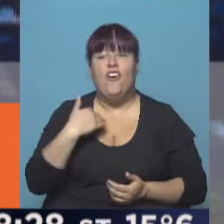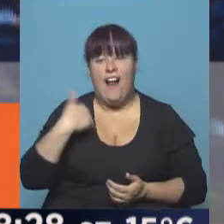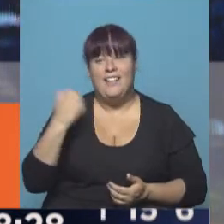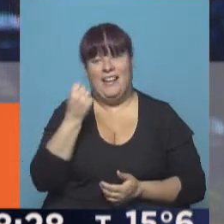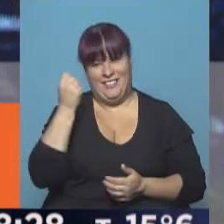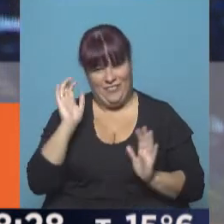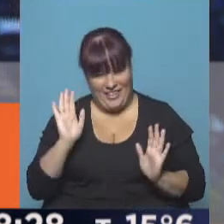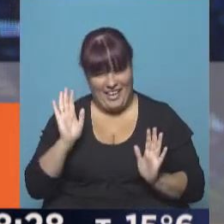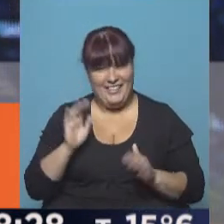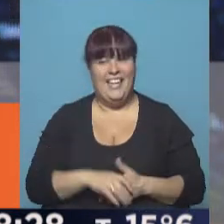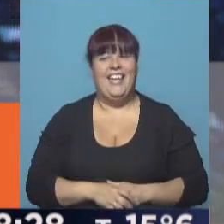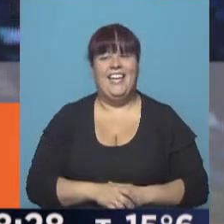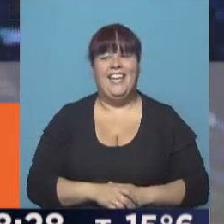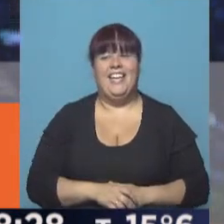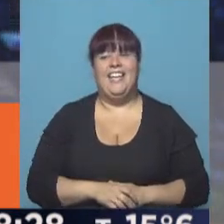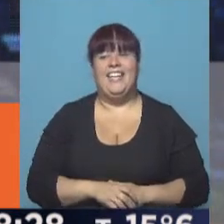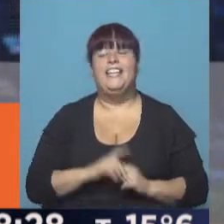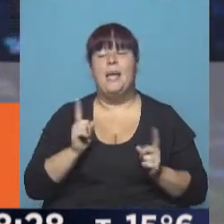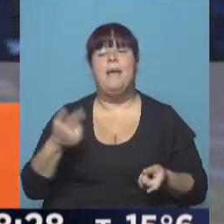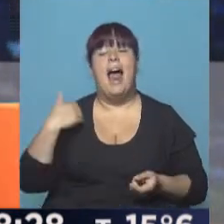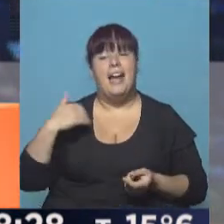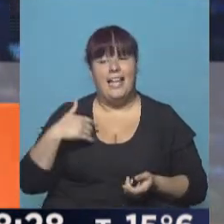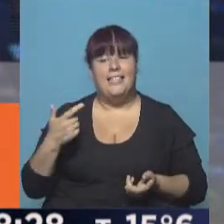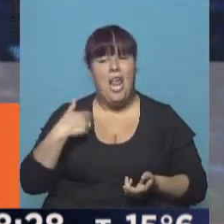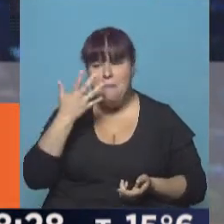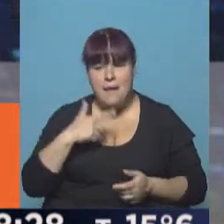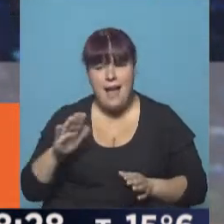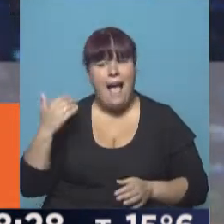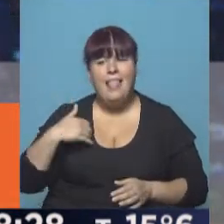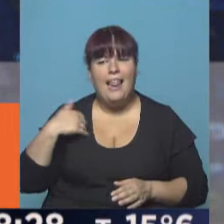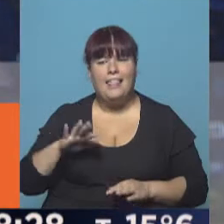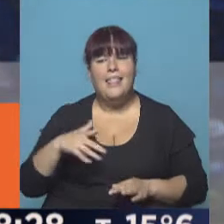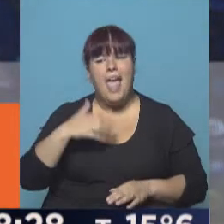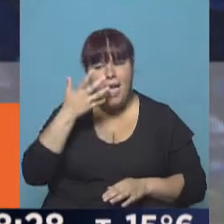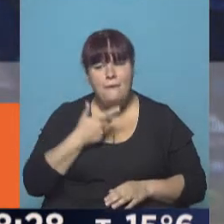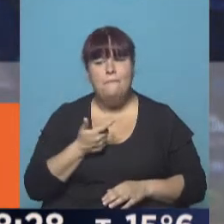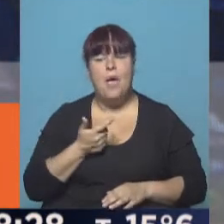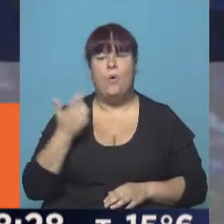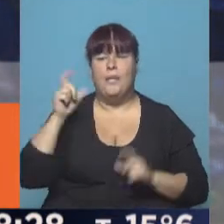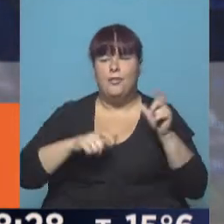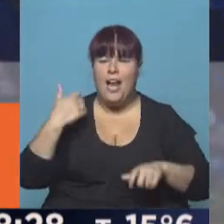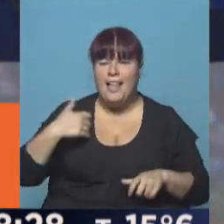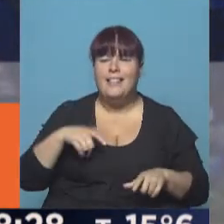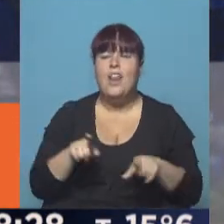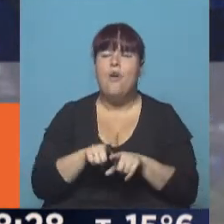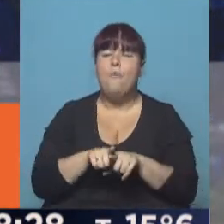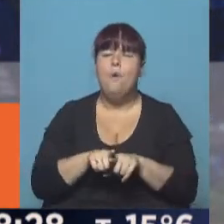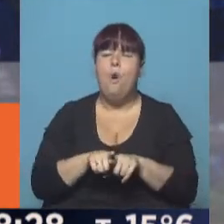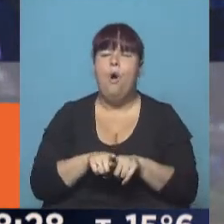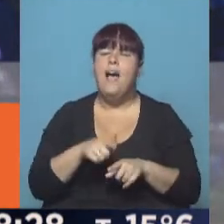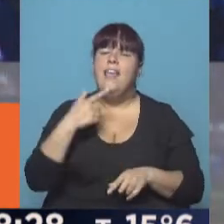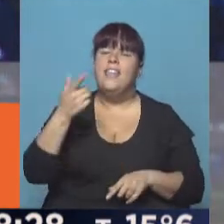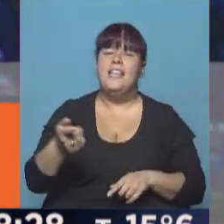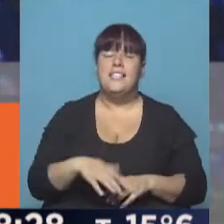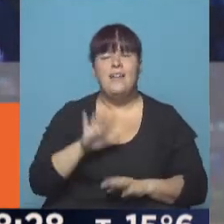más importante. Y los argentinos, a mí me encanta Argentina y me gusta. Los argentinos me parece que a mí me